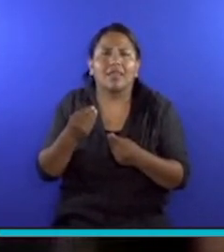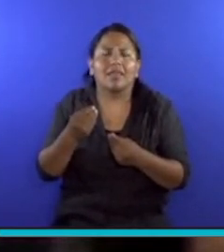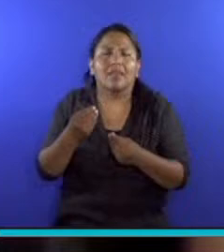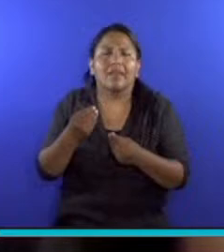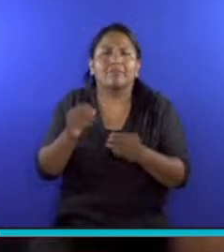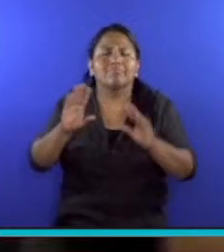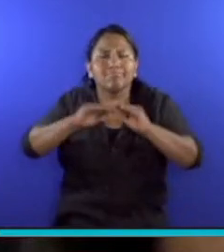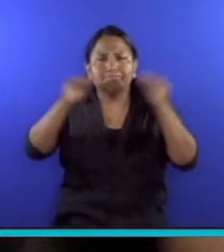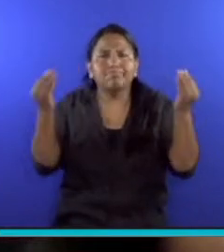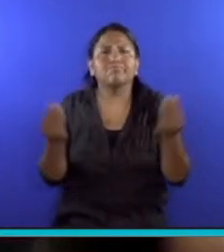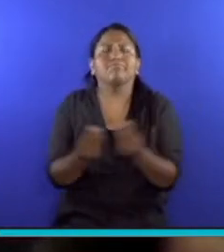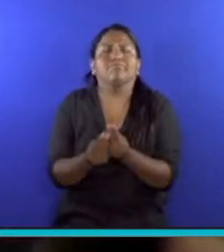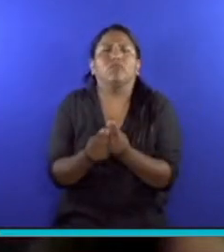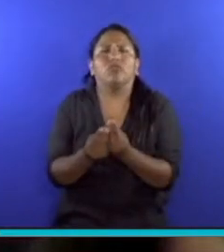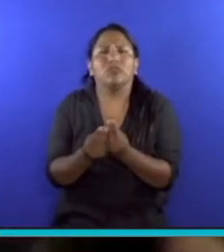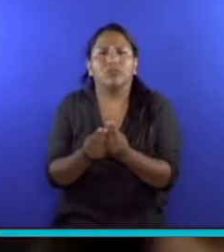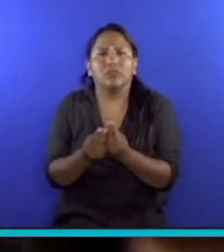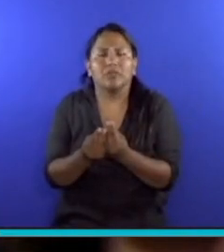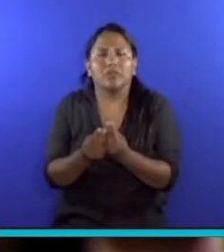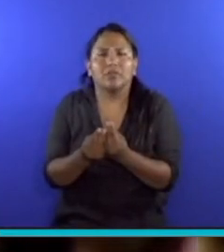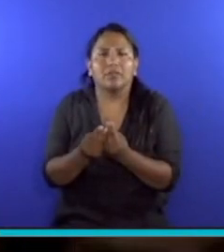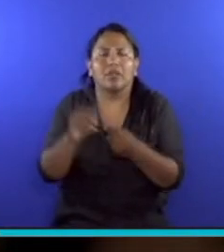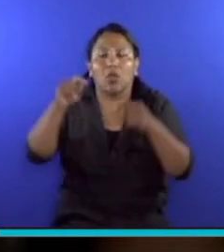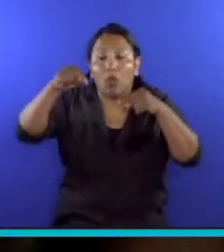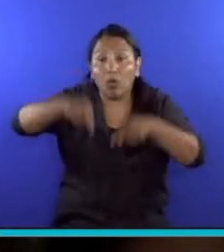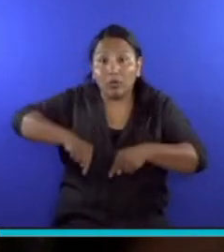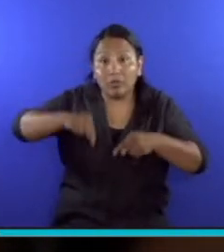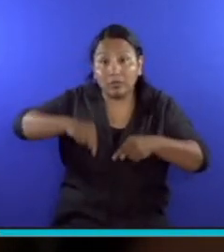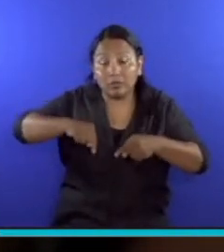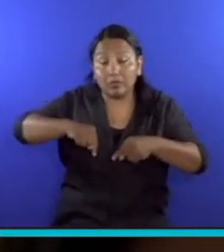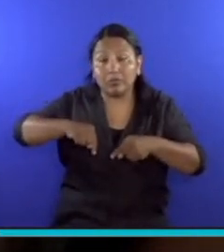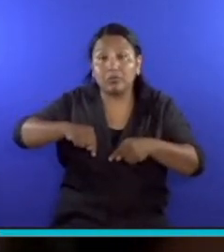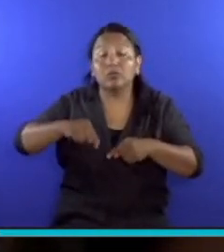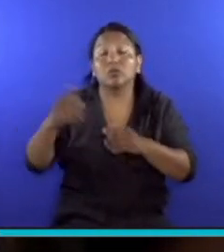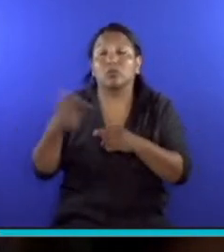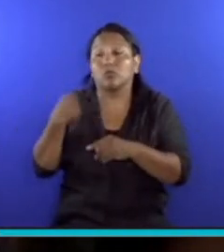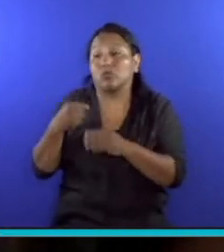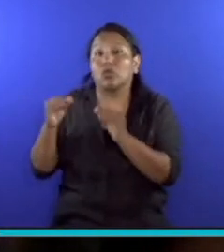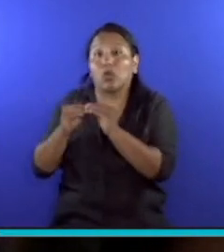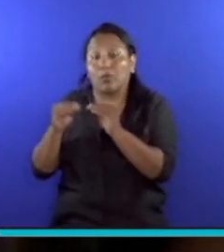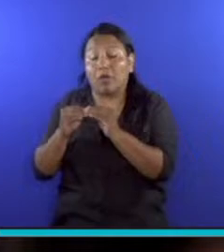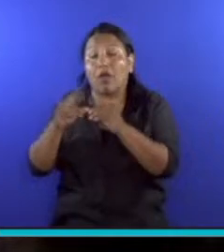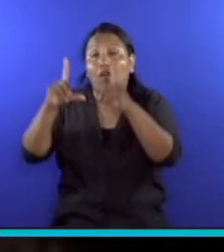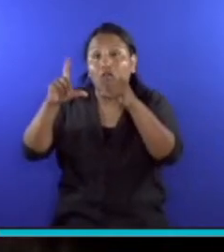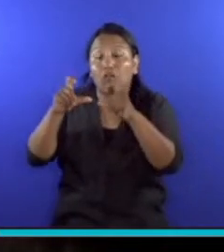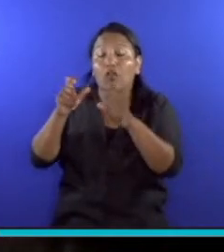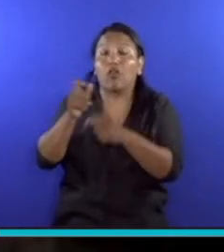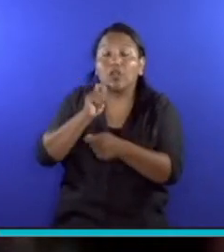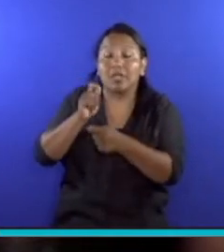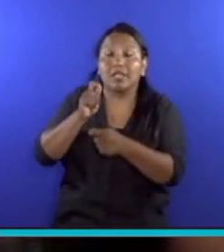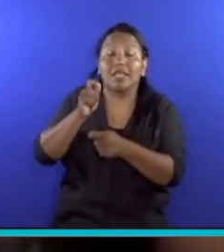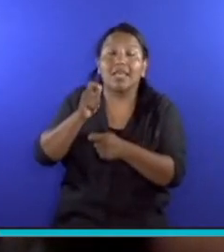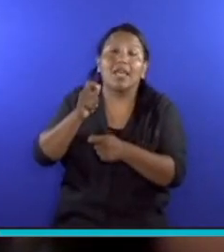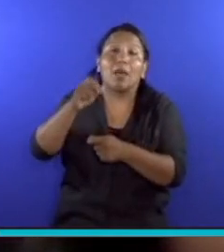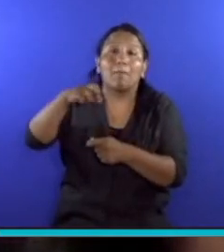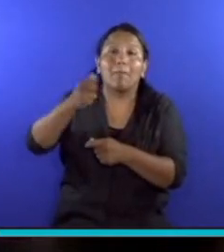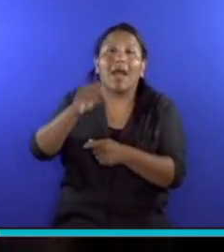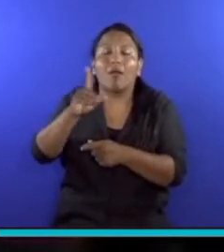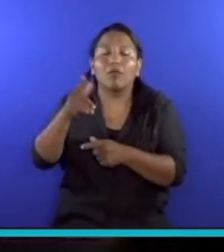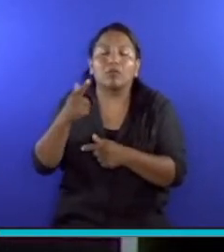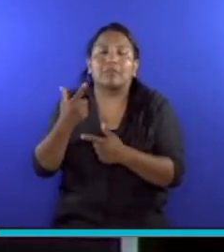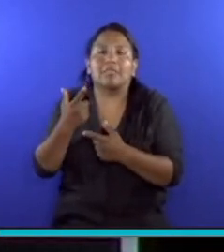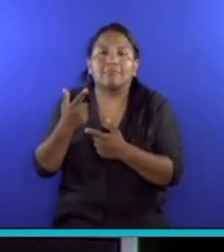como resultado que hoy nuestro compañero fotorreportero Pablo Grillo esté peleando por su vida.